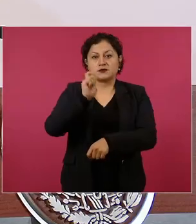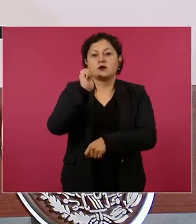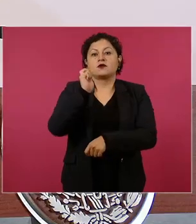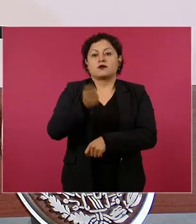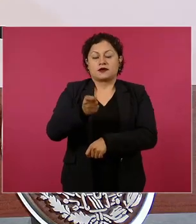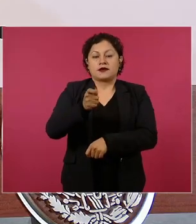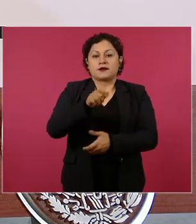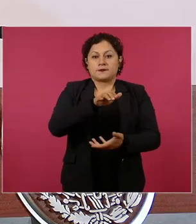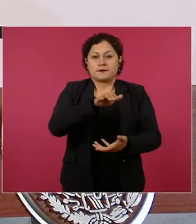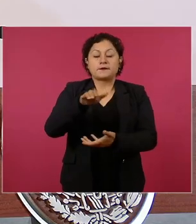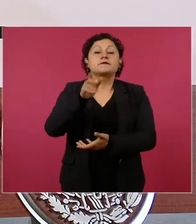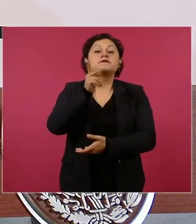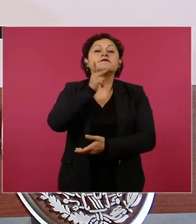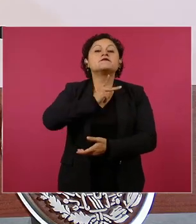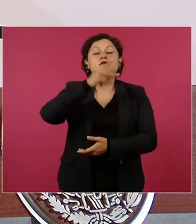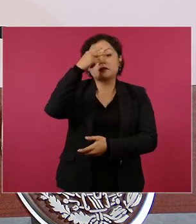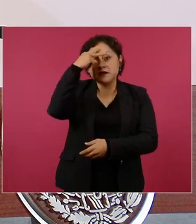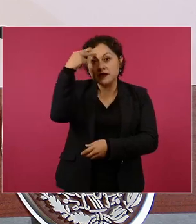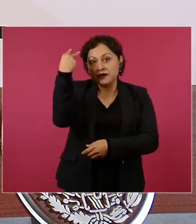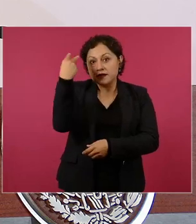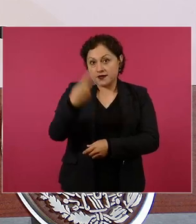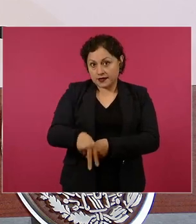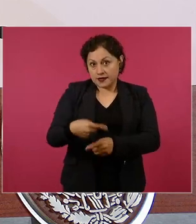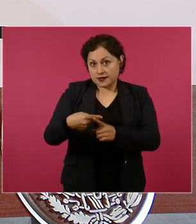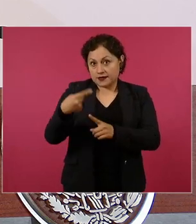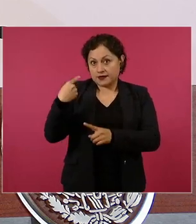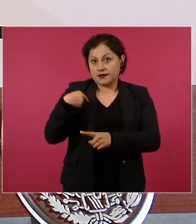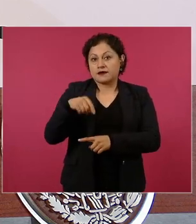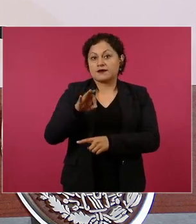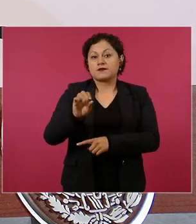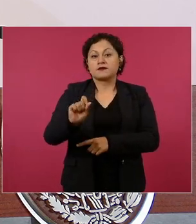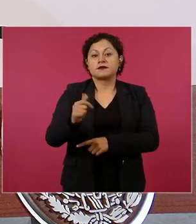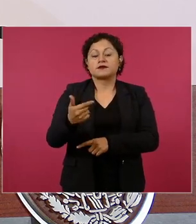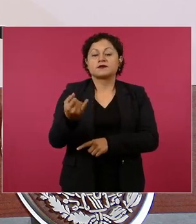al día 27 de junio se encontró en